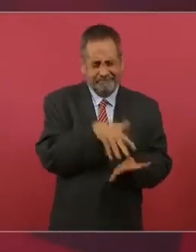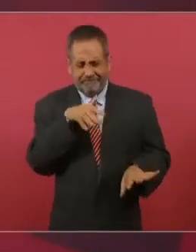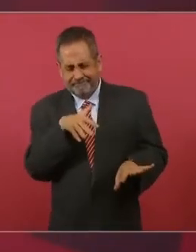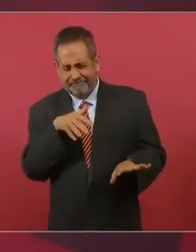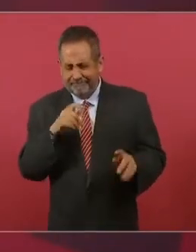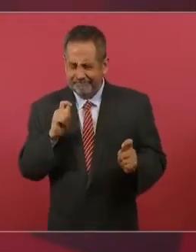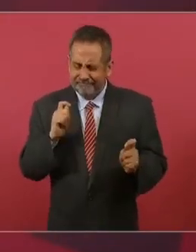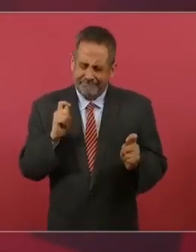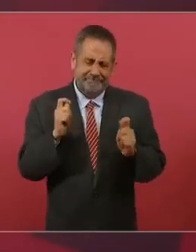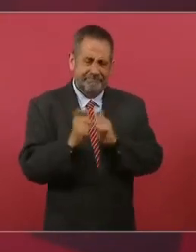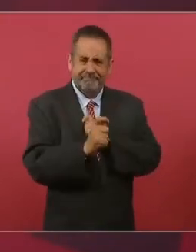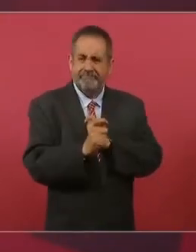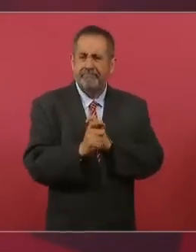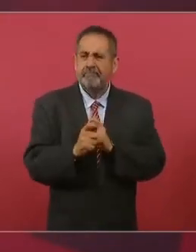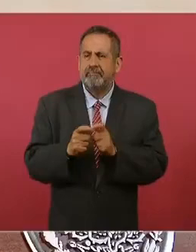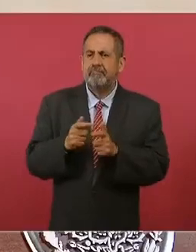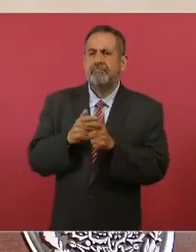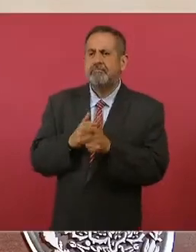arrancar de raíz